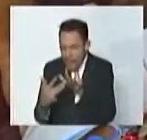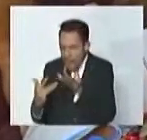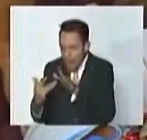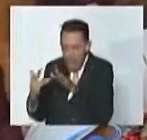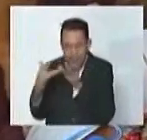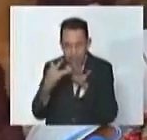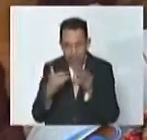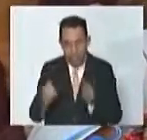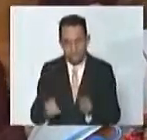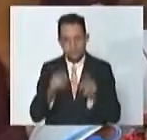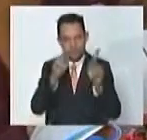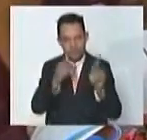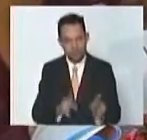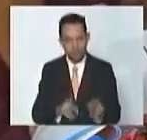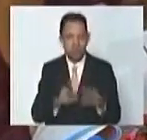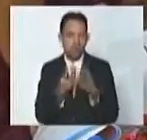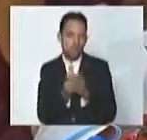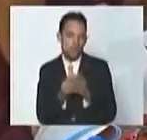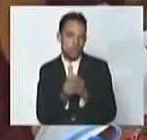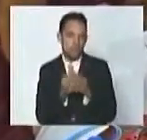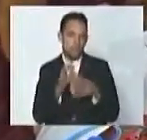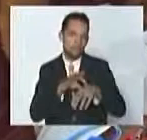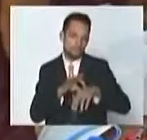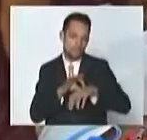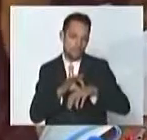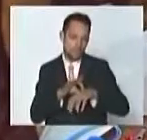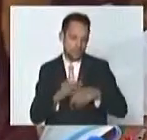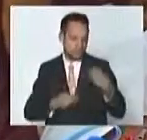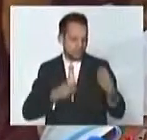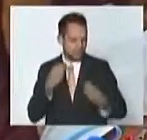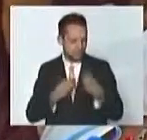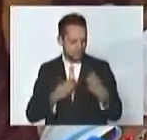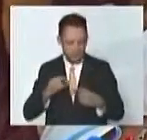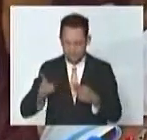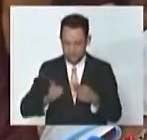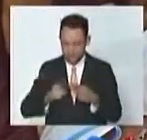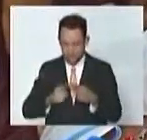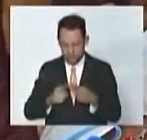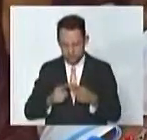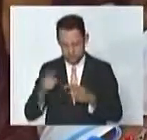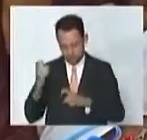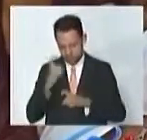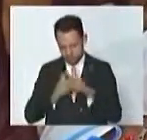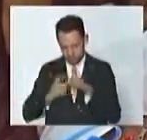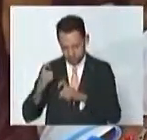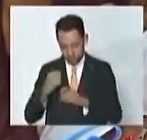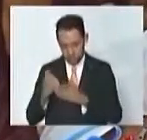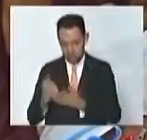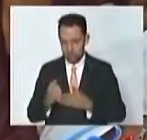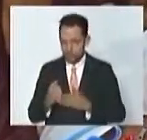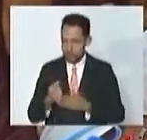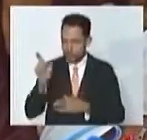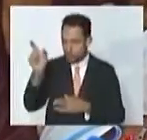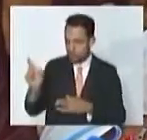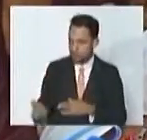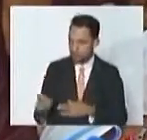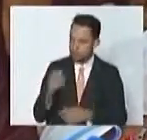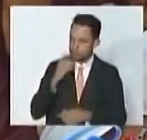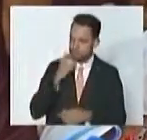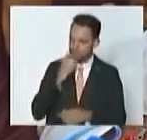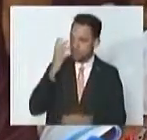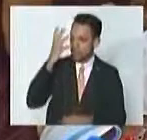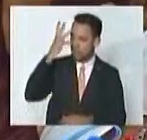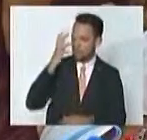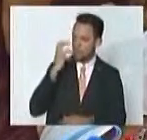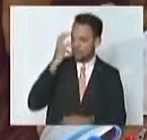ese equipo interdisciplinario para uno poder por lo menos tener un diagnóstico. Y entonces hemos